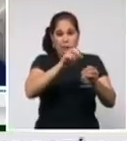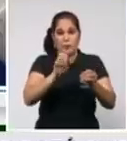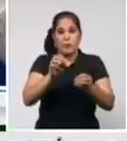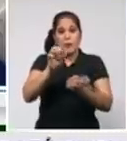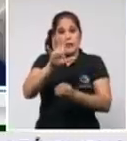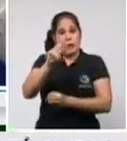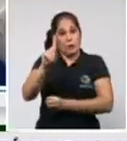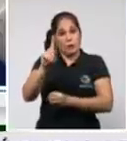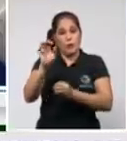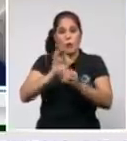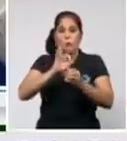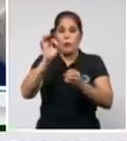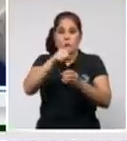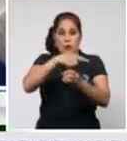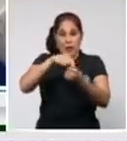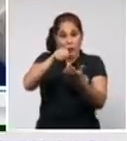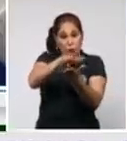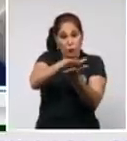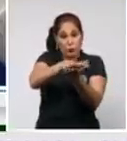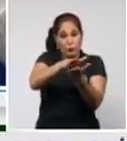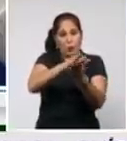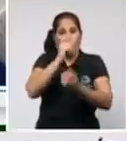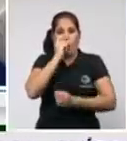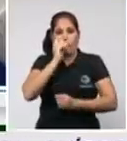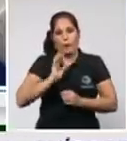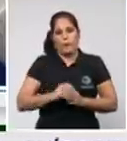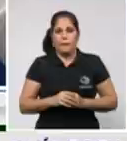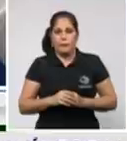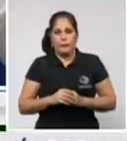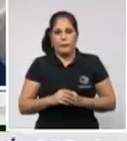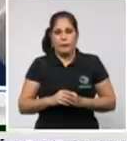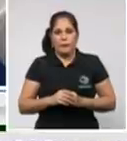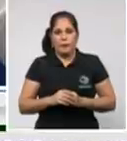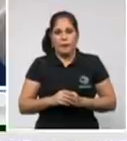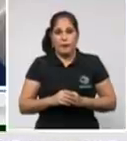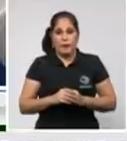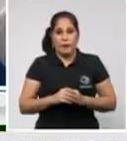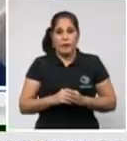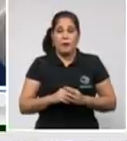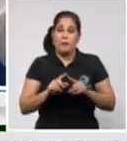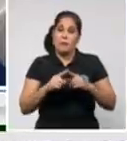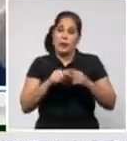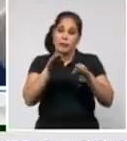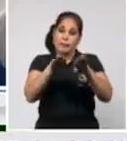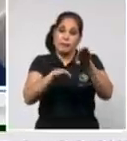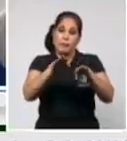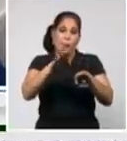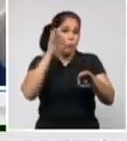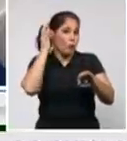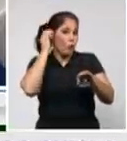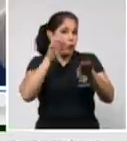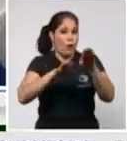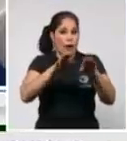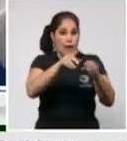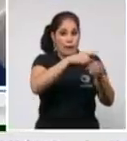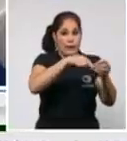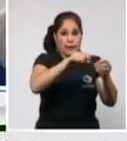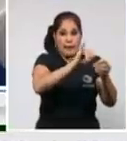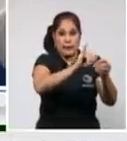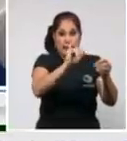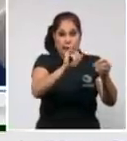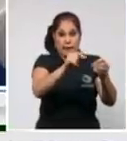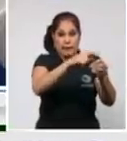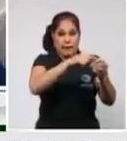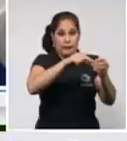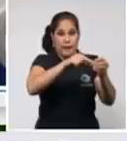pues han sido del sexo masculino, y sin grandes diferencias, 12 de los 66 ayer